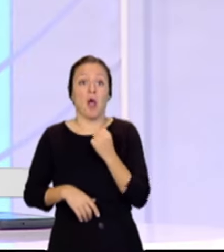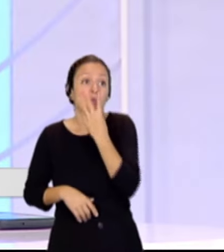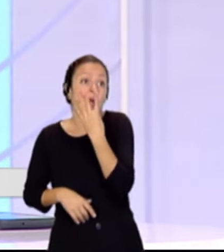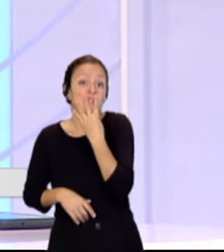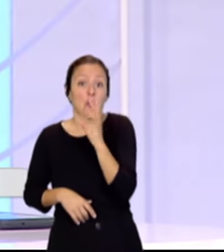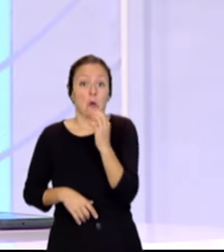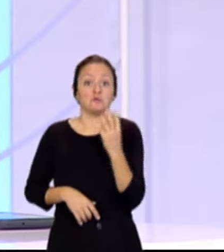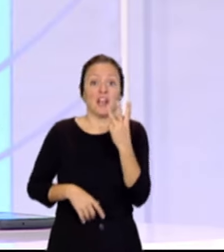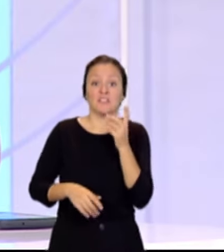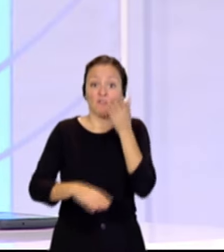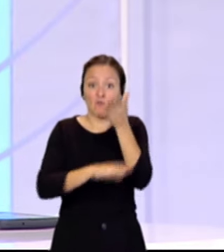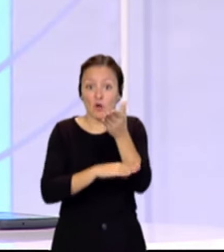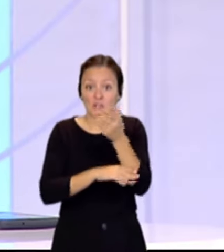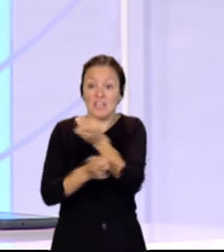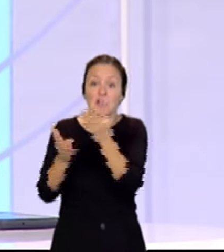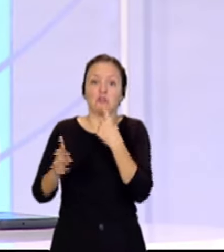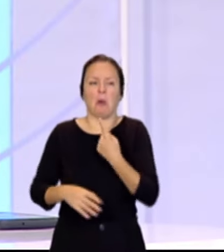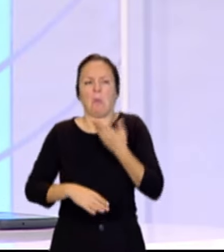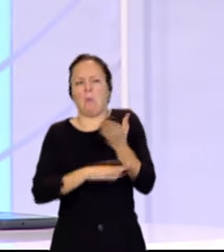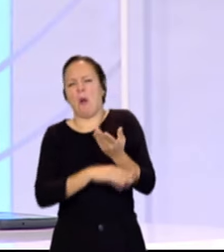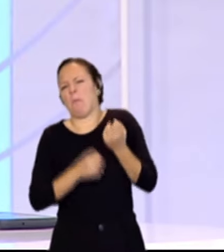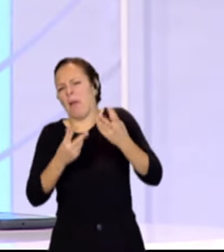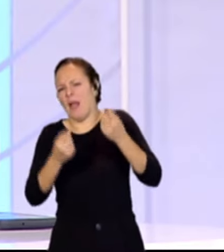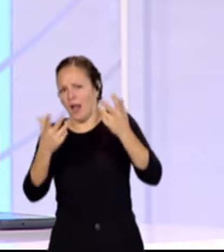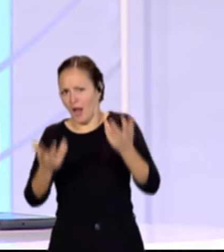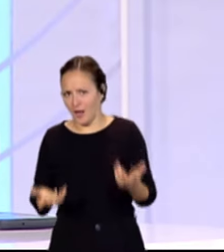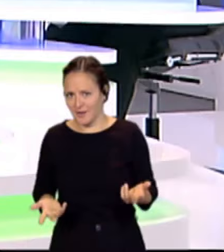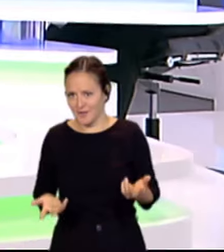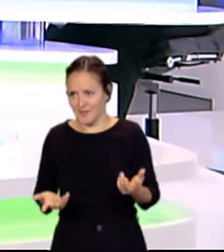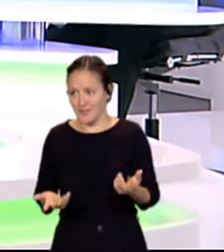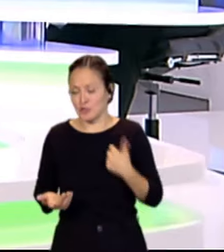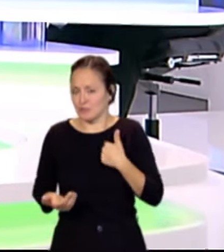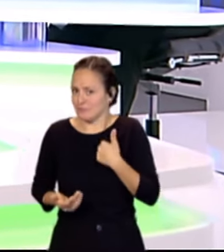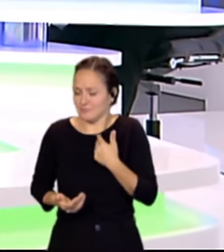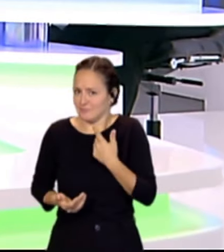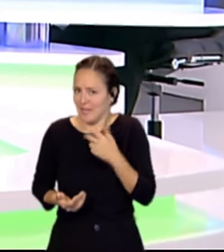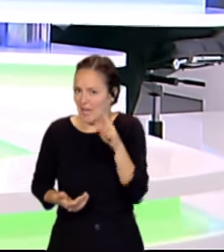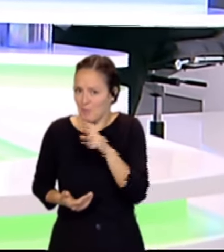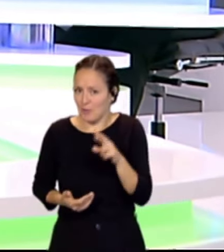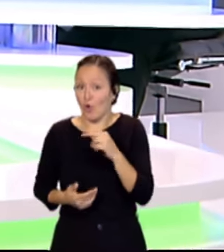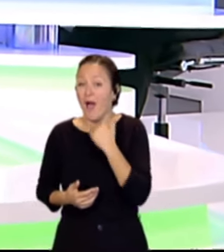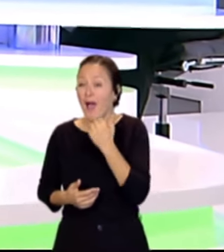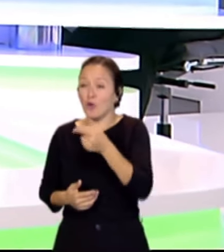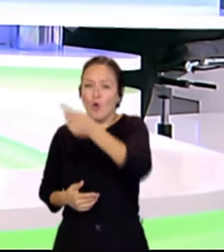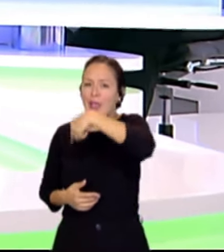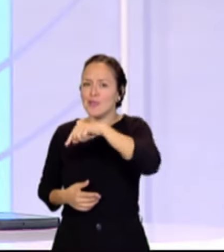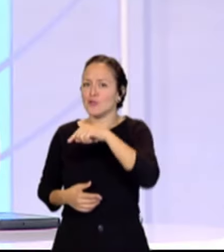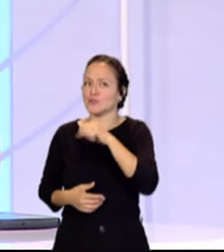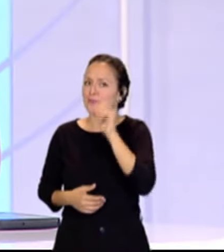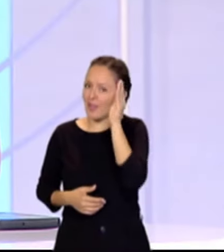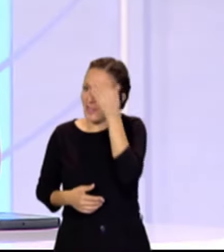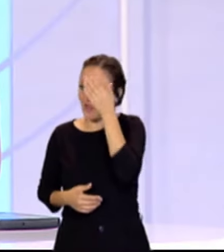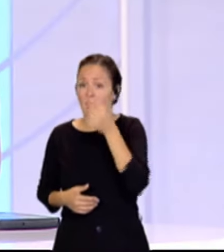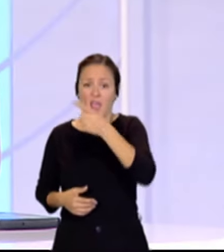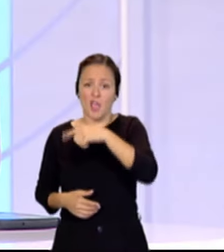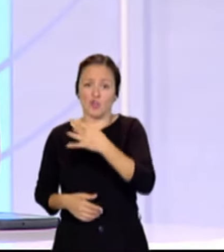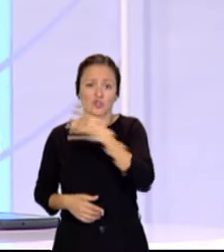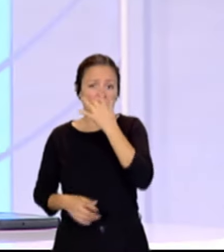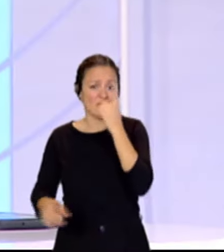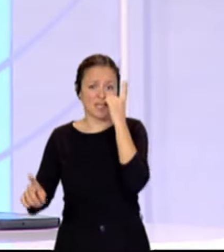para qué O sea quiero decir como ellos tienen esa Yo siempre he dicho que lo primero que hay que incidir es en un concepto que ellos no quieren no quieren sacar que es que son racistas